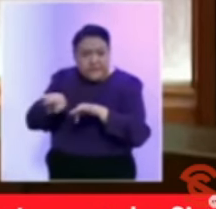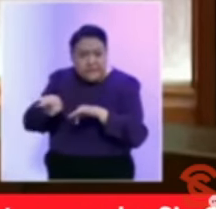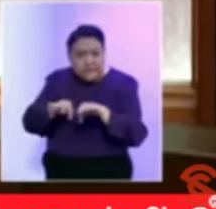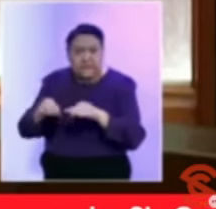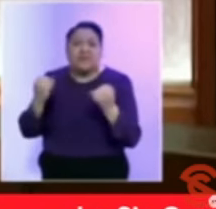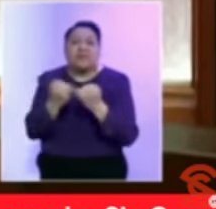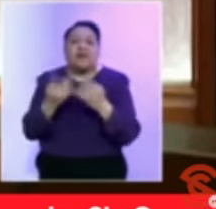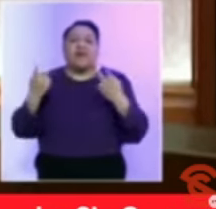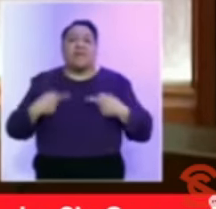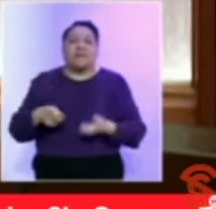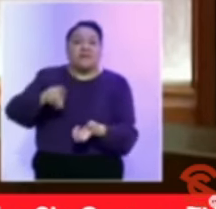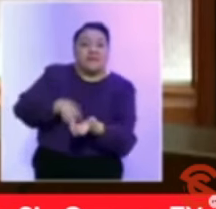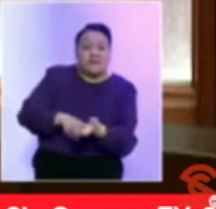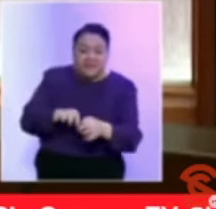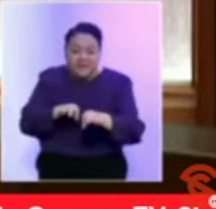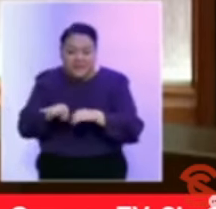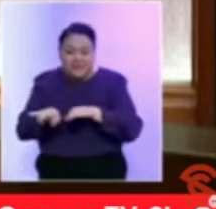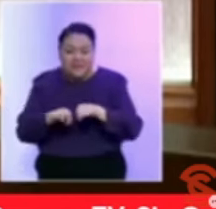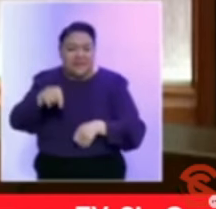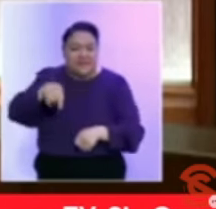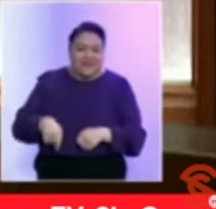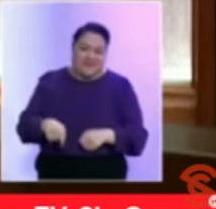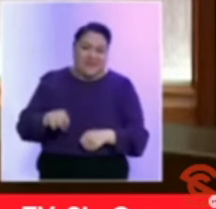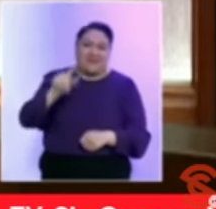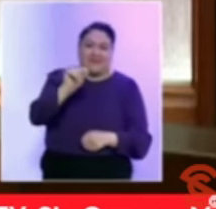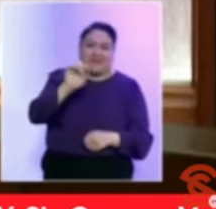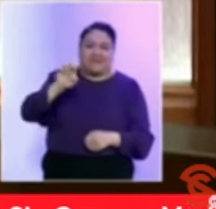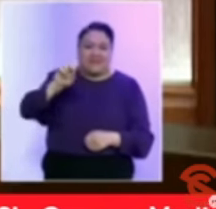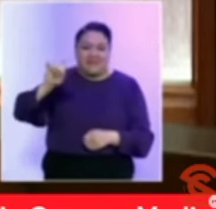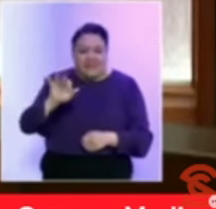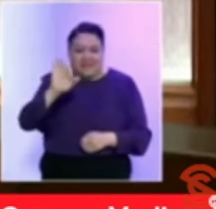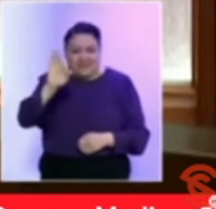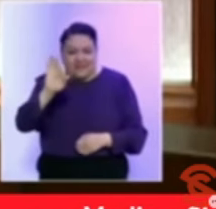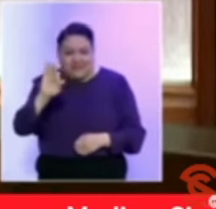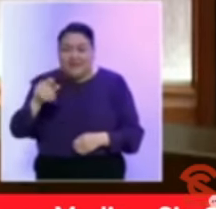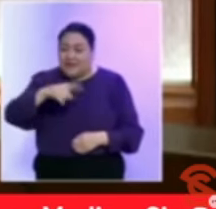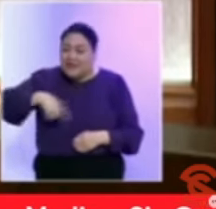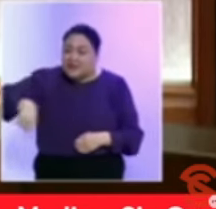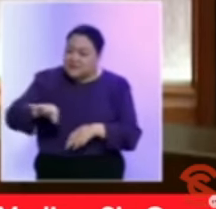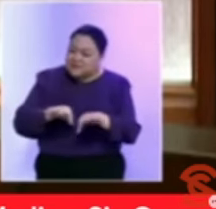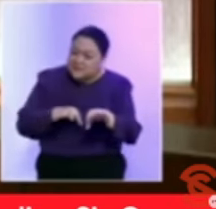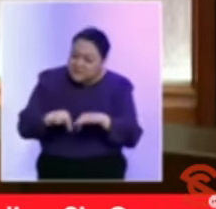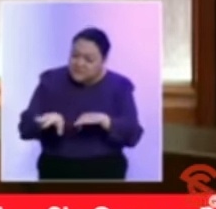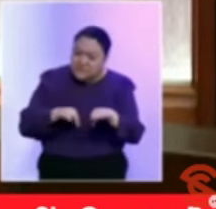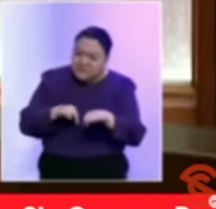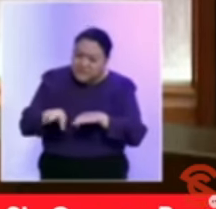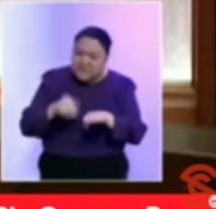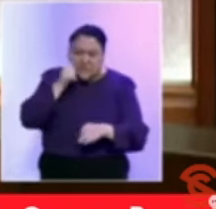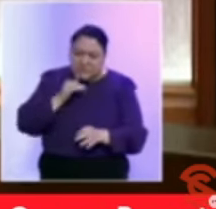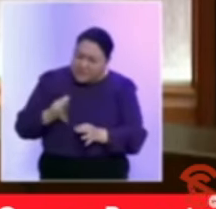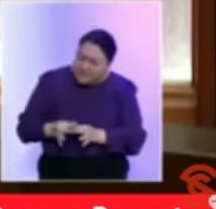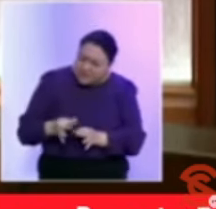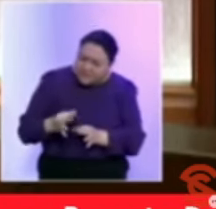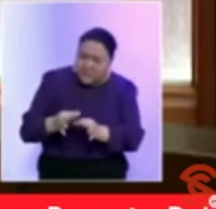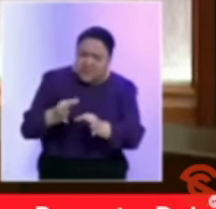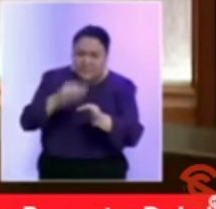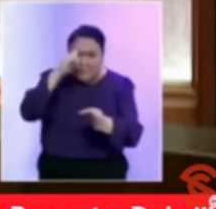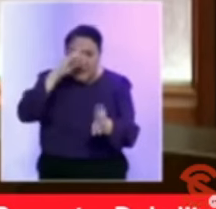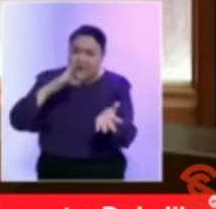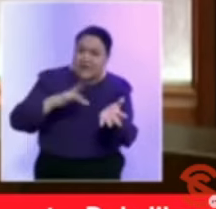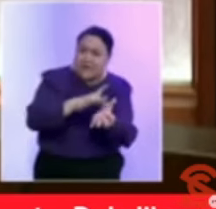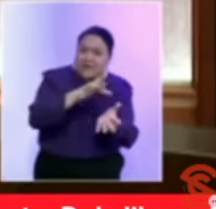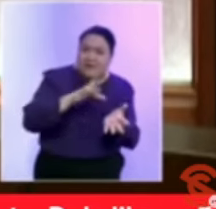personal que labora en esta institución por su entrega y dedicación a la causa de la